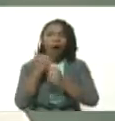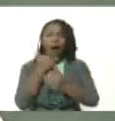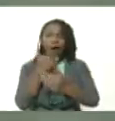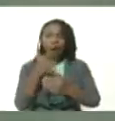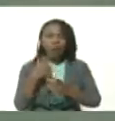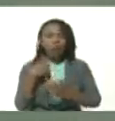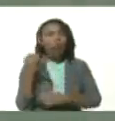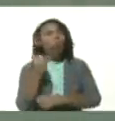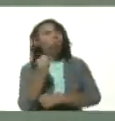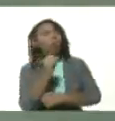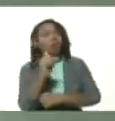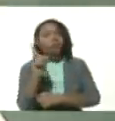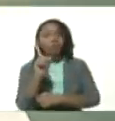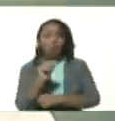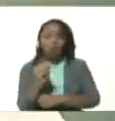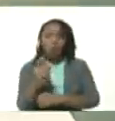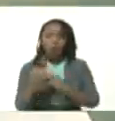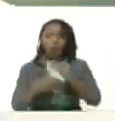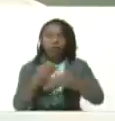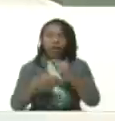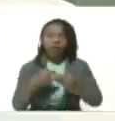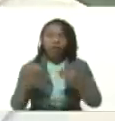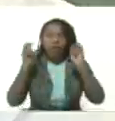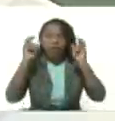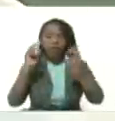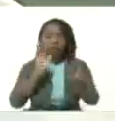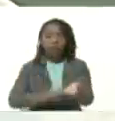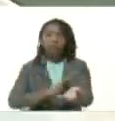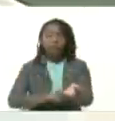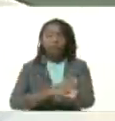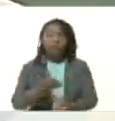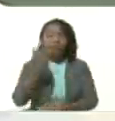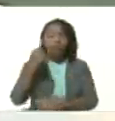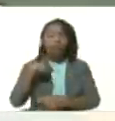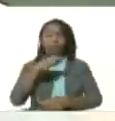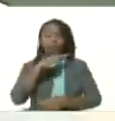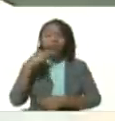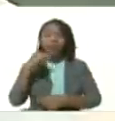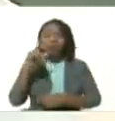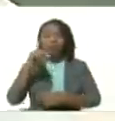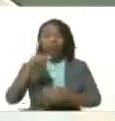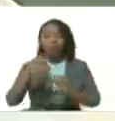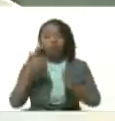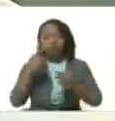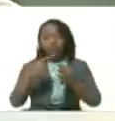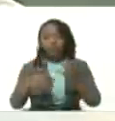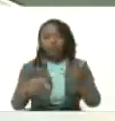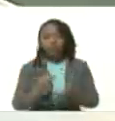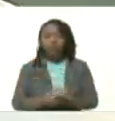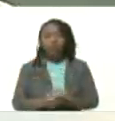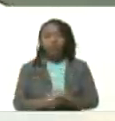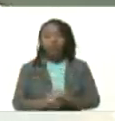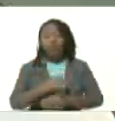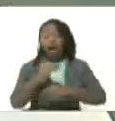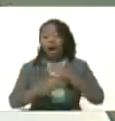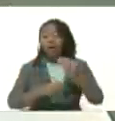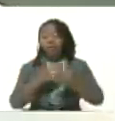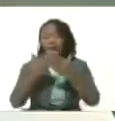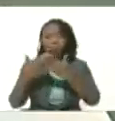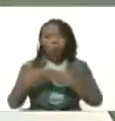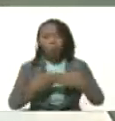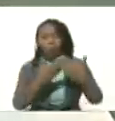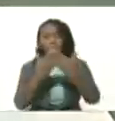crónicas ni agudas, como son el caso antihipertensivos, productos para la diabetes, etc. Si hacemos un estudio de